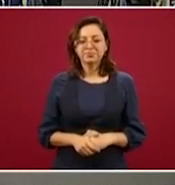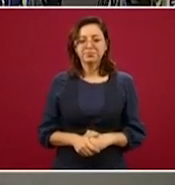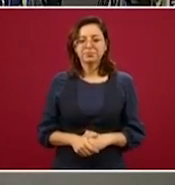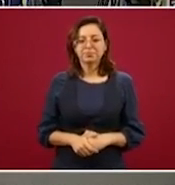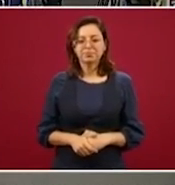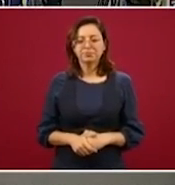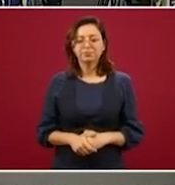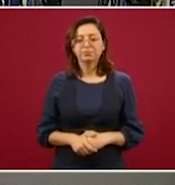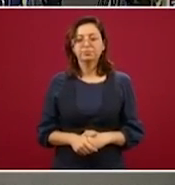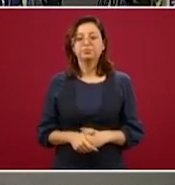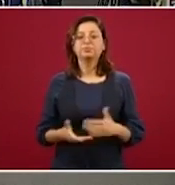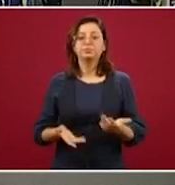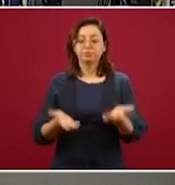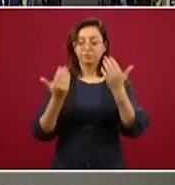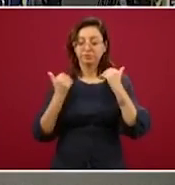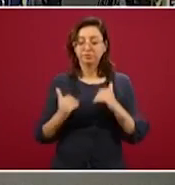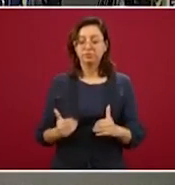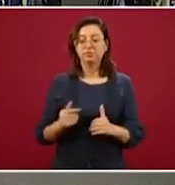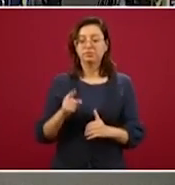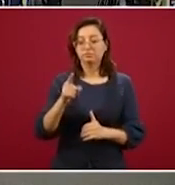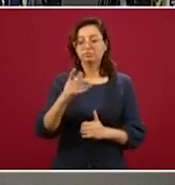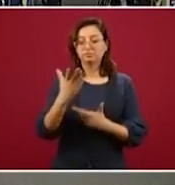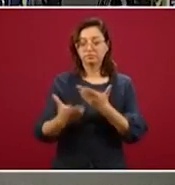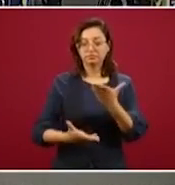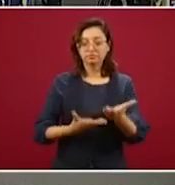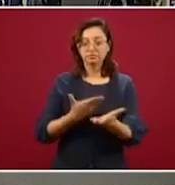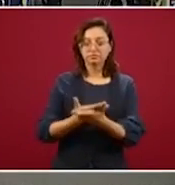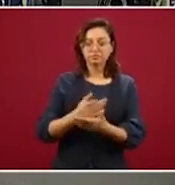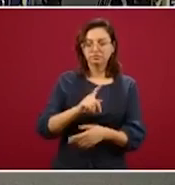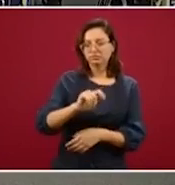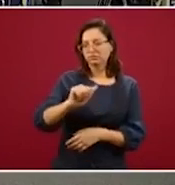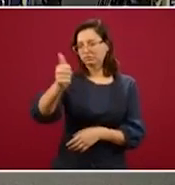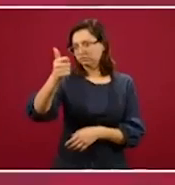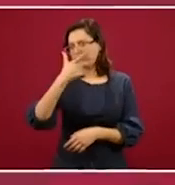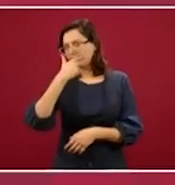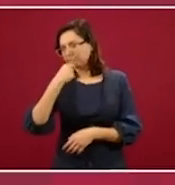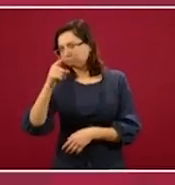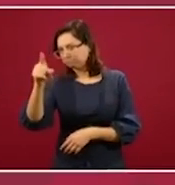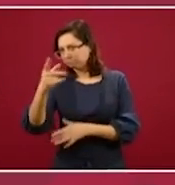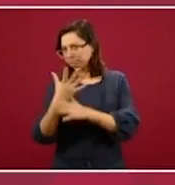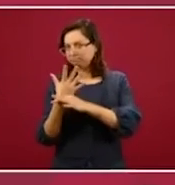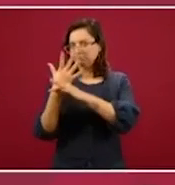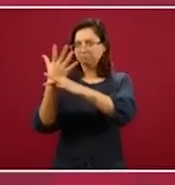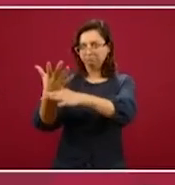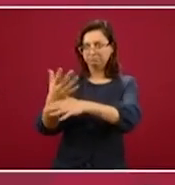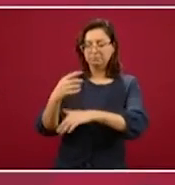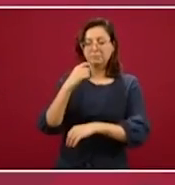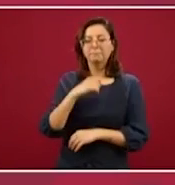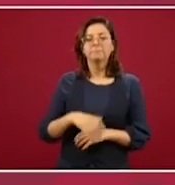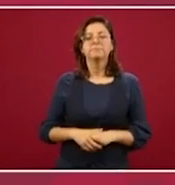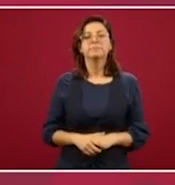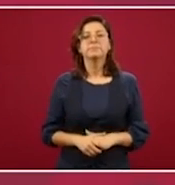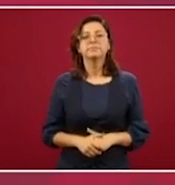Acerca de lo que tú planteas, estamos trabajando para que cada vez